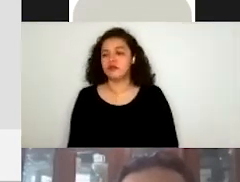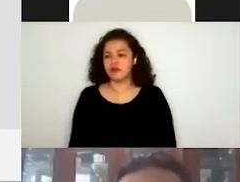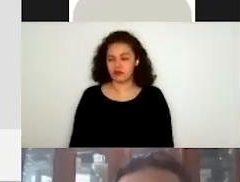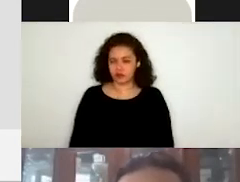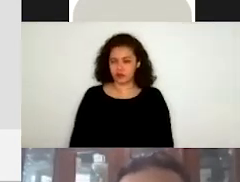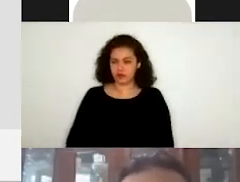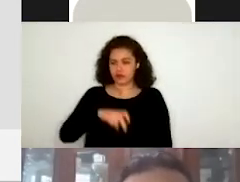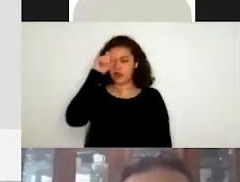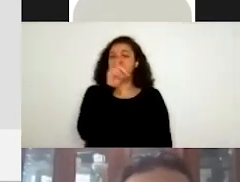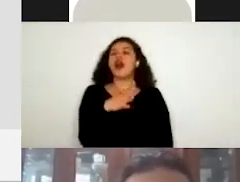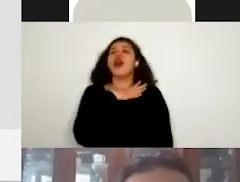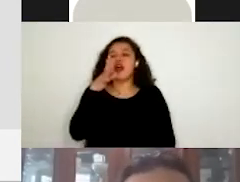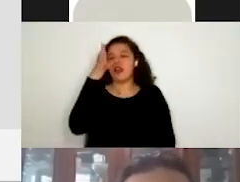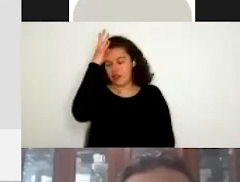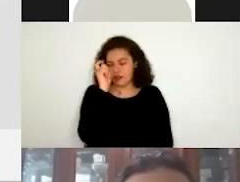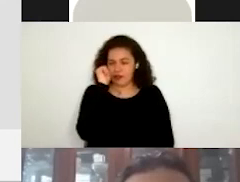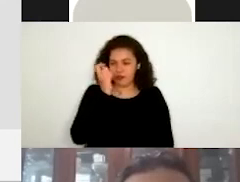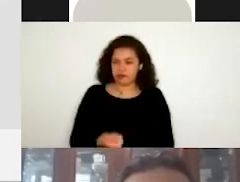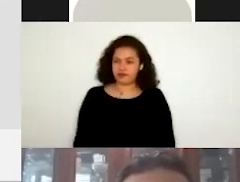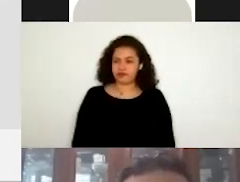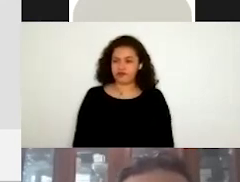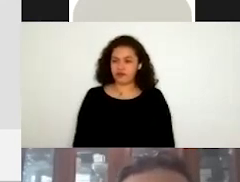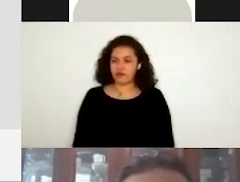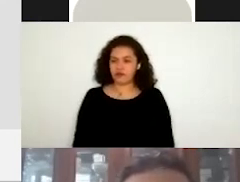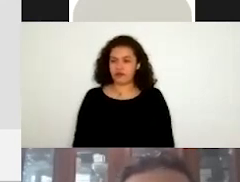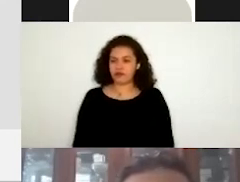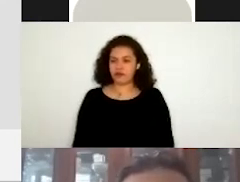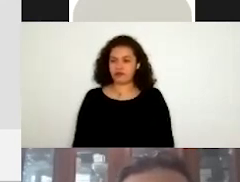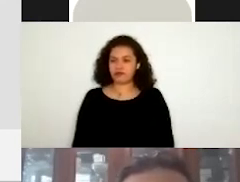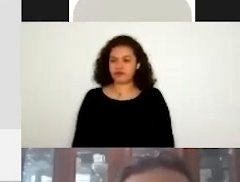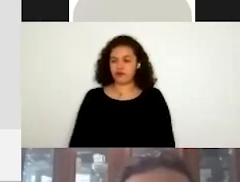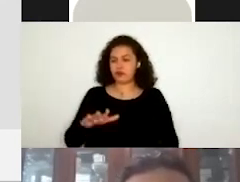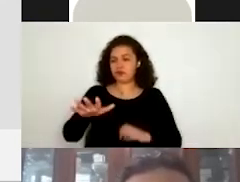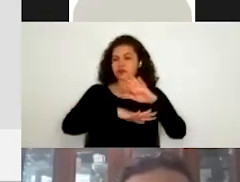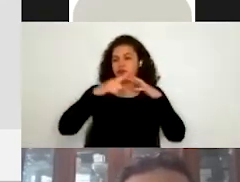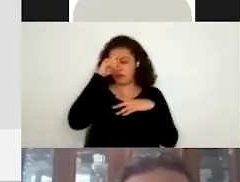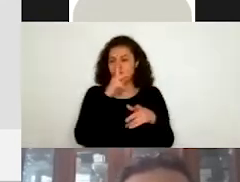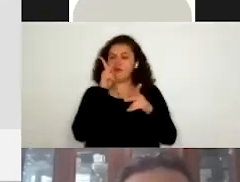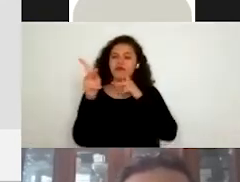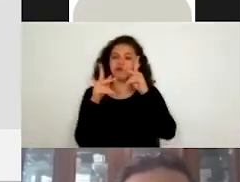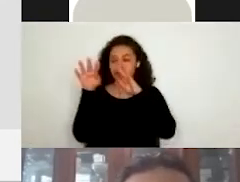Asimismo, las definiciones están tomadas de los términos de referencia.